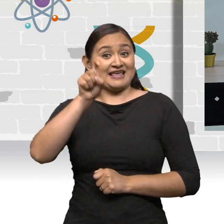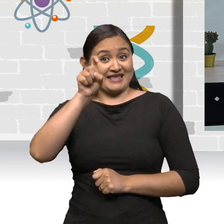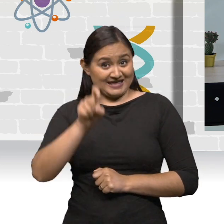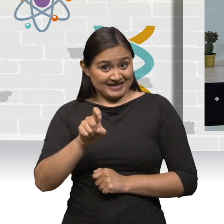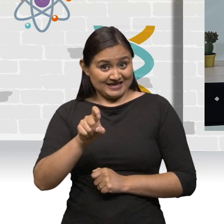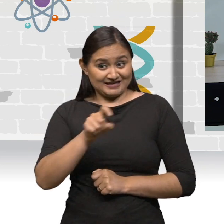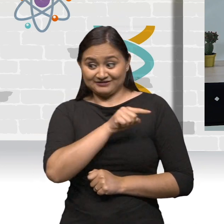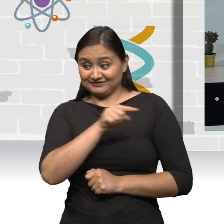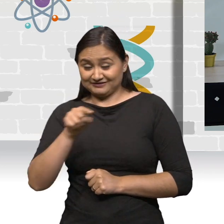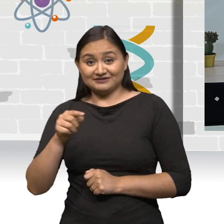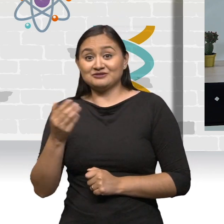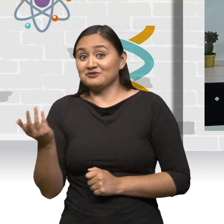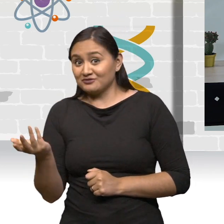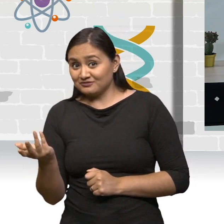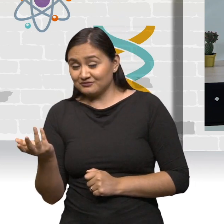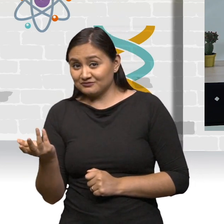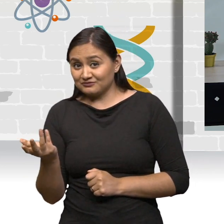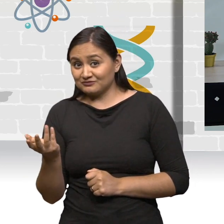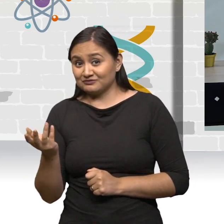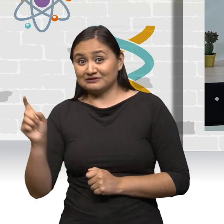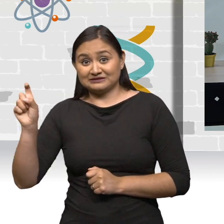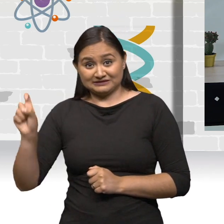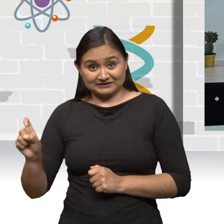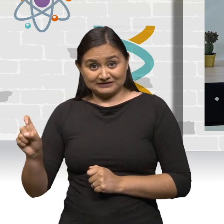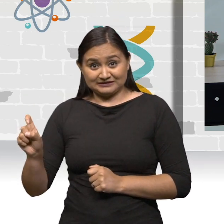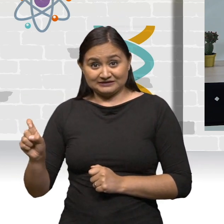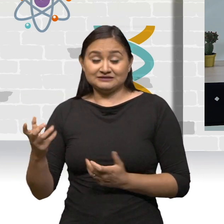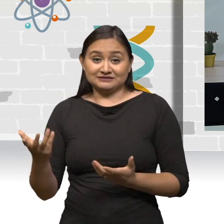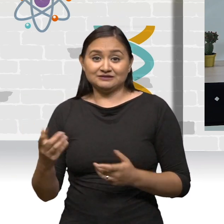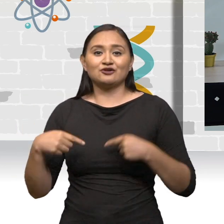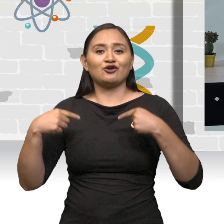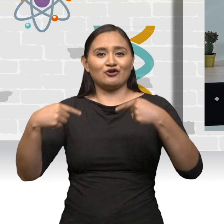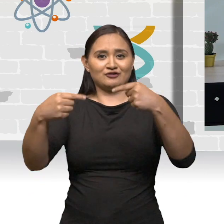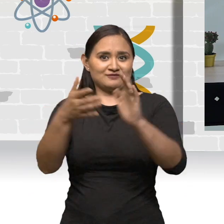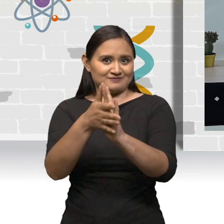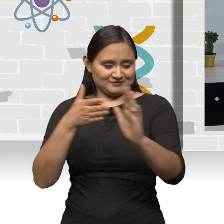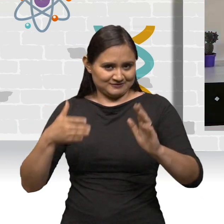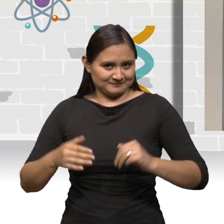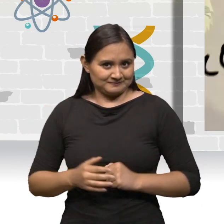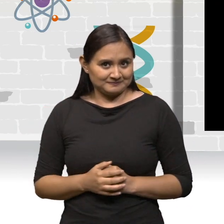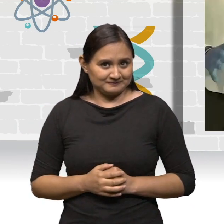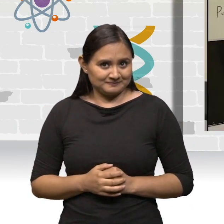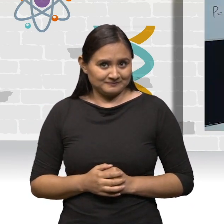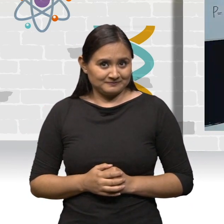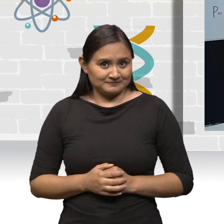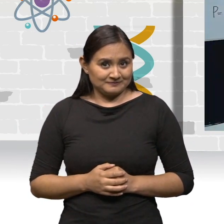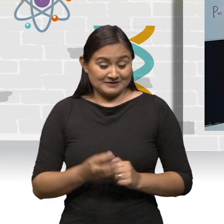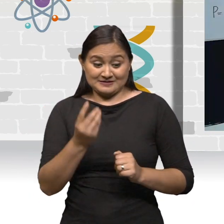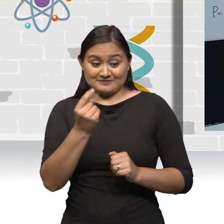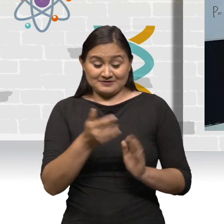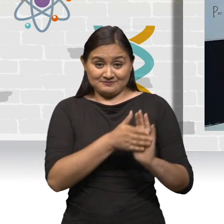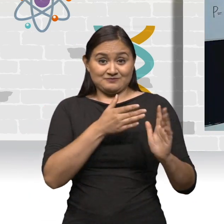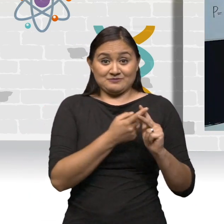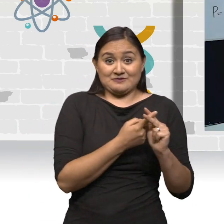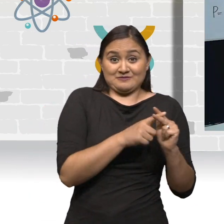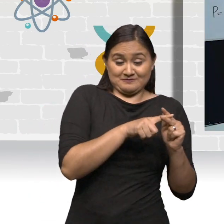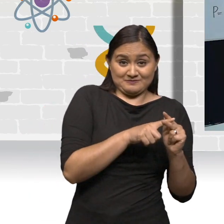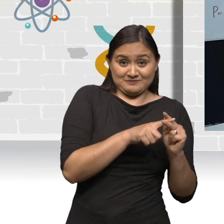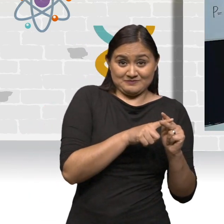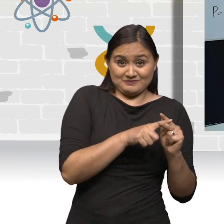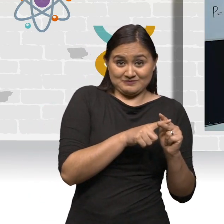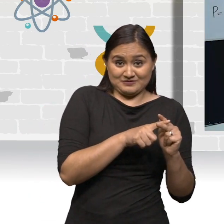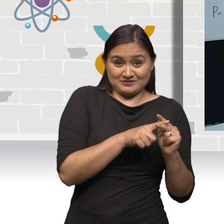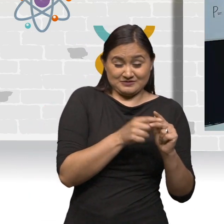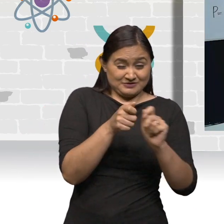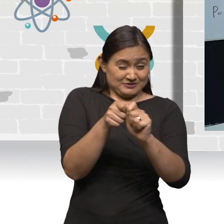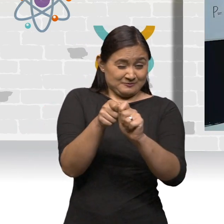está afectado por la aceleración, por lo tanto la velocidad en este caso sería constante. Es decir, la velocidad inicial en